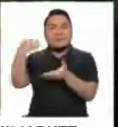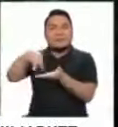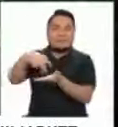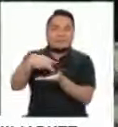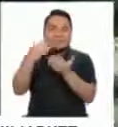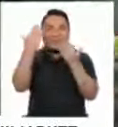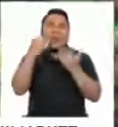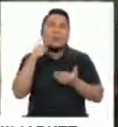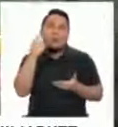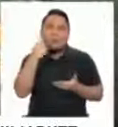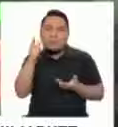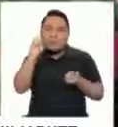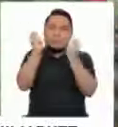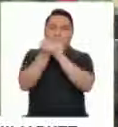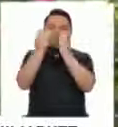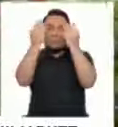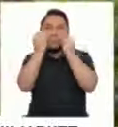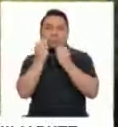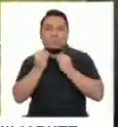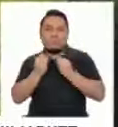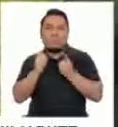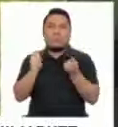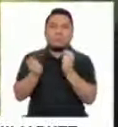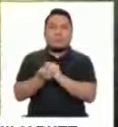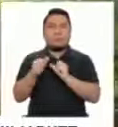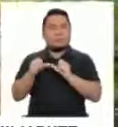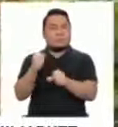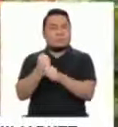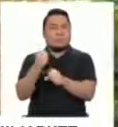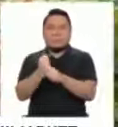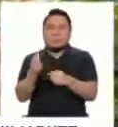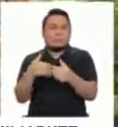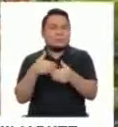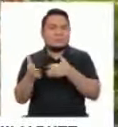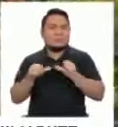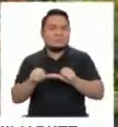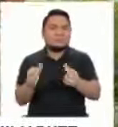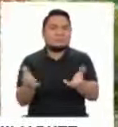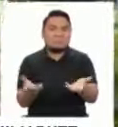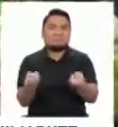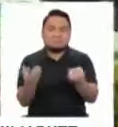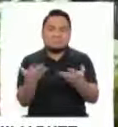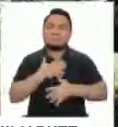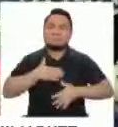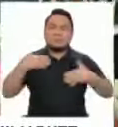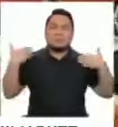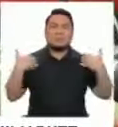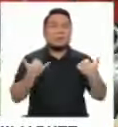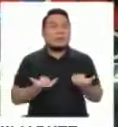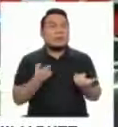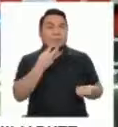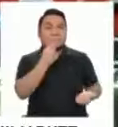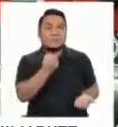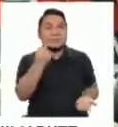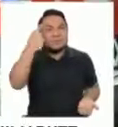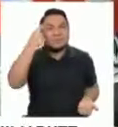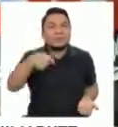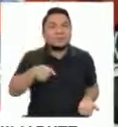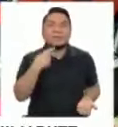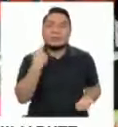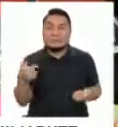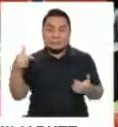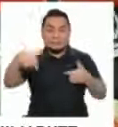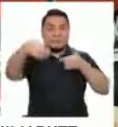terminar, Patricia, quiero hablarte sobre el tema de la experiencia, porque lo que no quieren ser es un mini